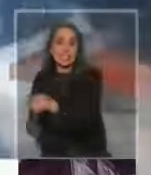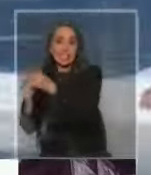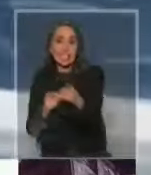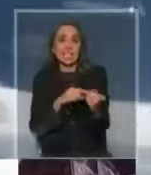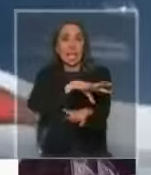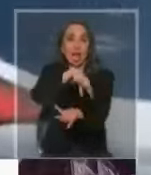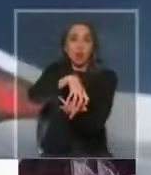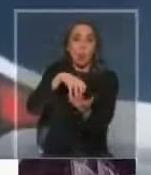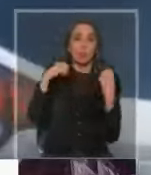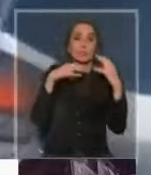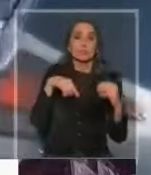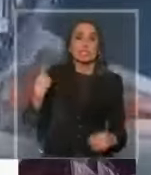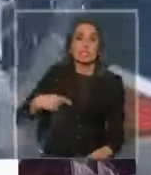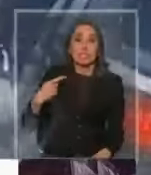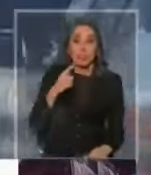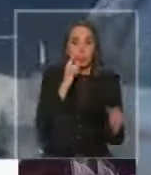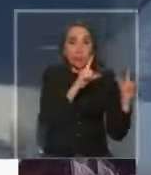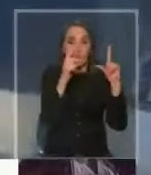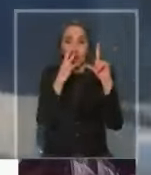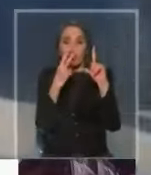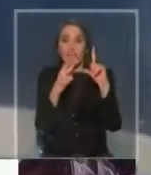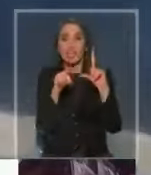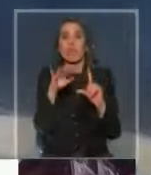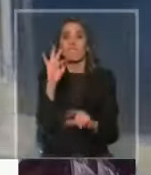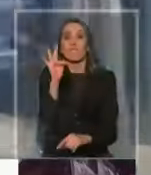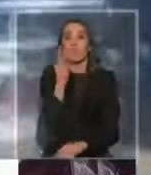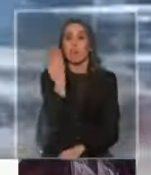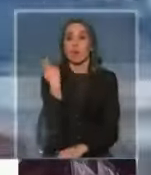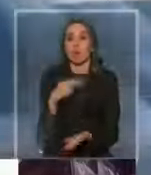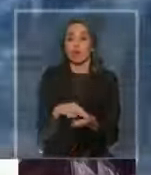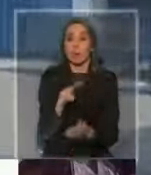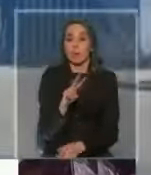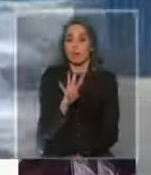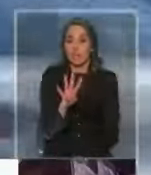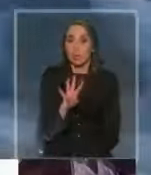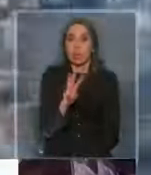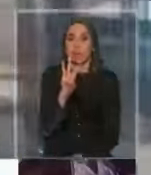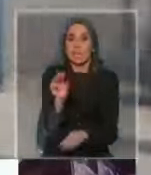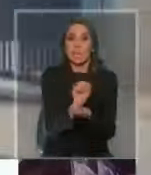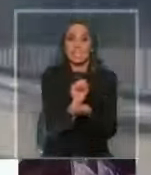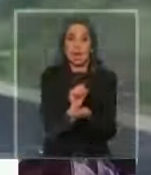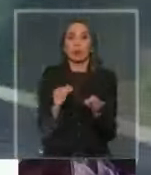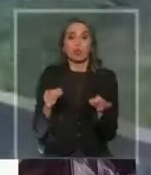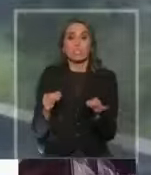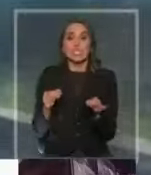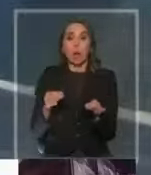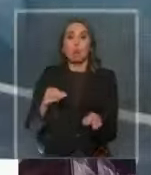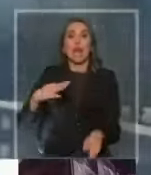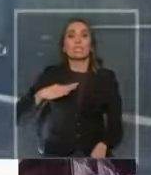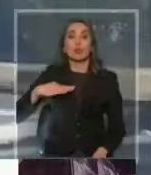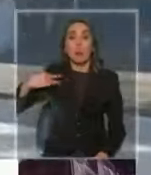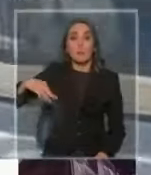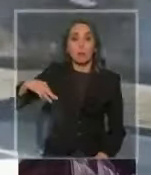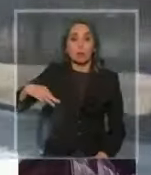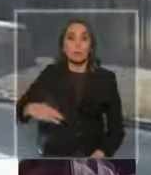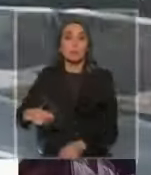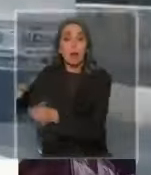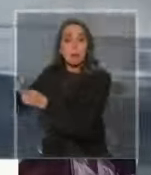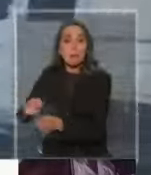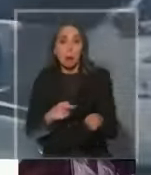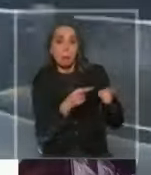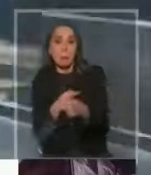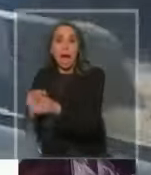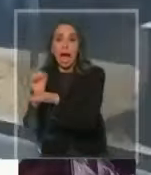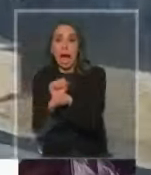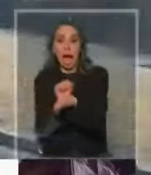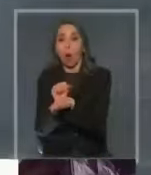habituales. Estas imágenes son de febrero de 2024. 3 vehículos de seguridad ciudadana inician la persecución de un automóvil con